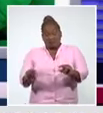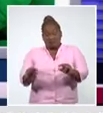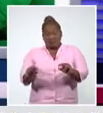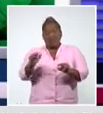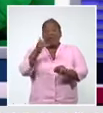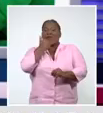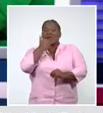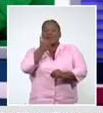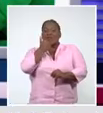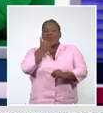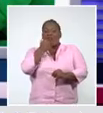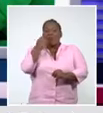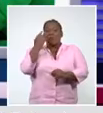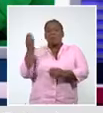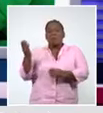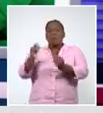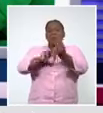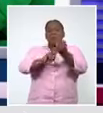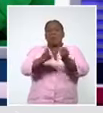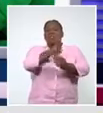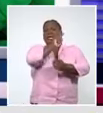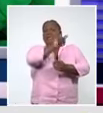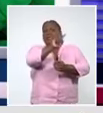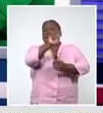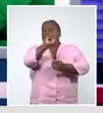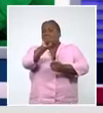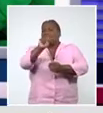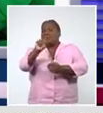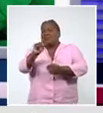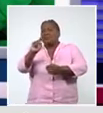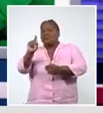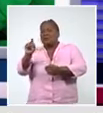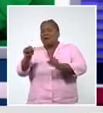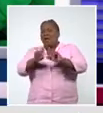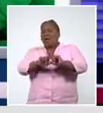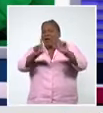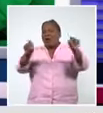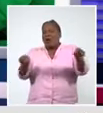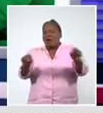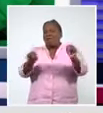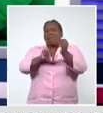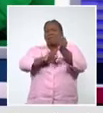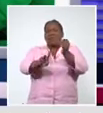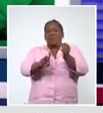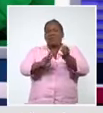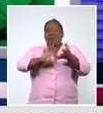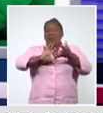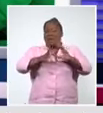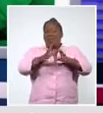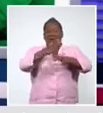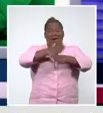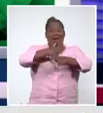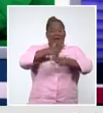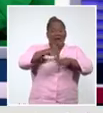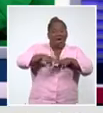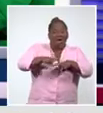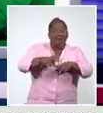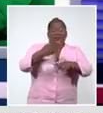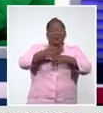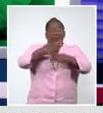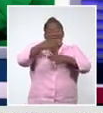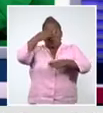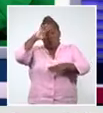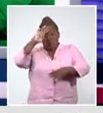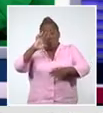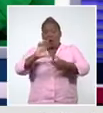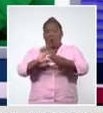provincia cómo las que estaban más complicadas, las que tenían La Habana, Santiago, Guantánamo, pues